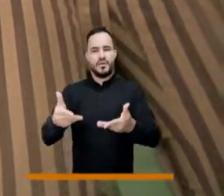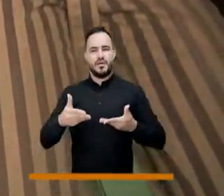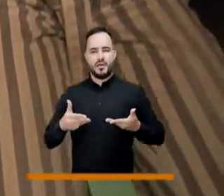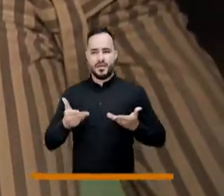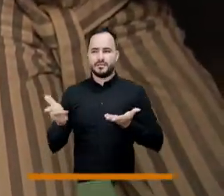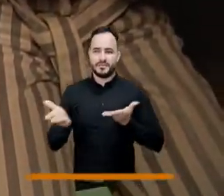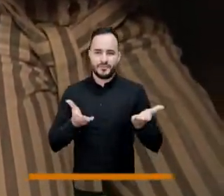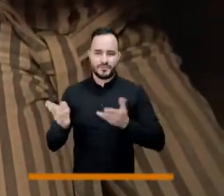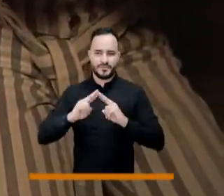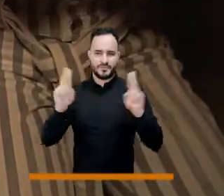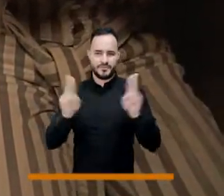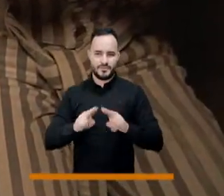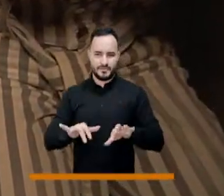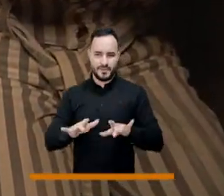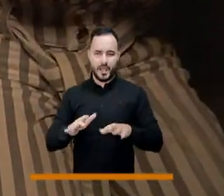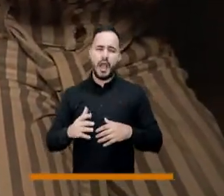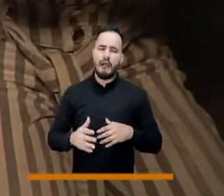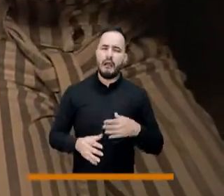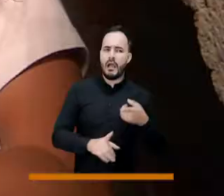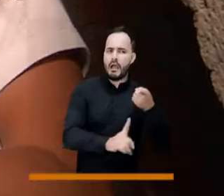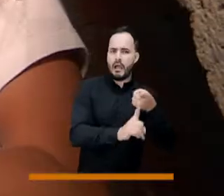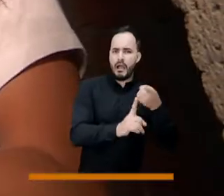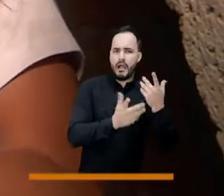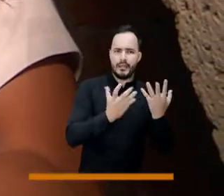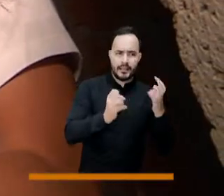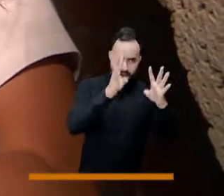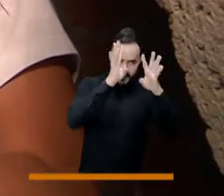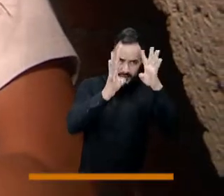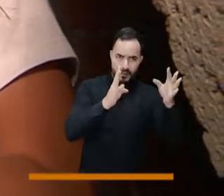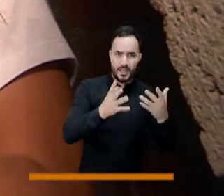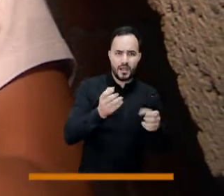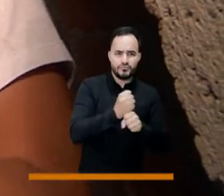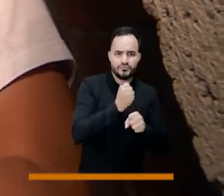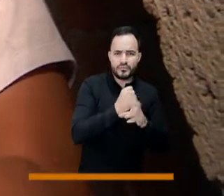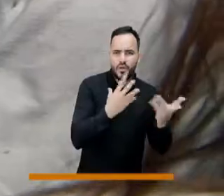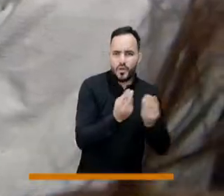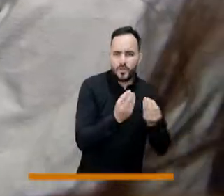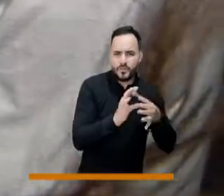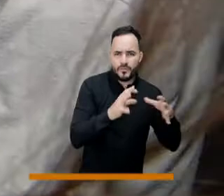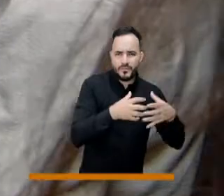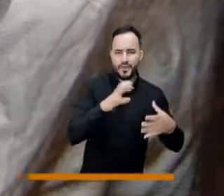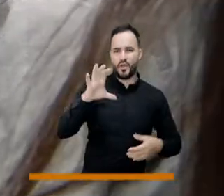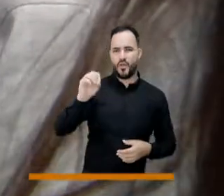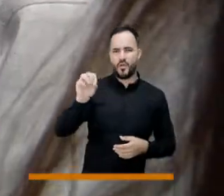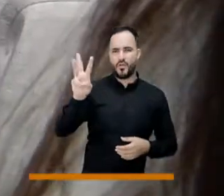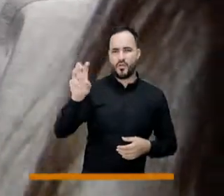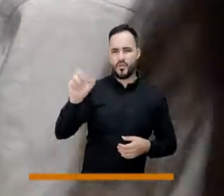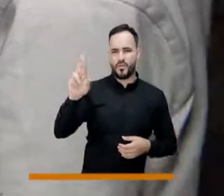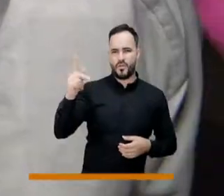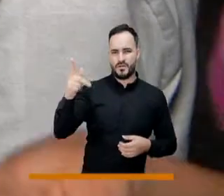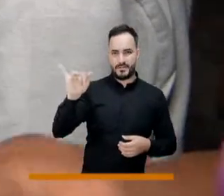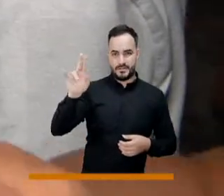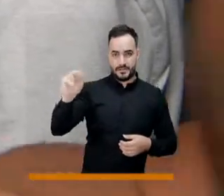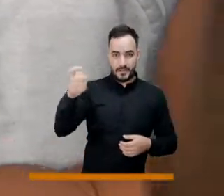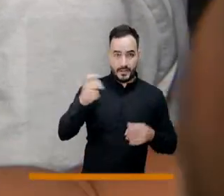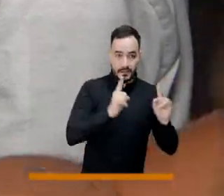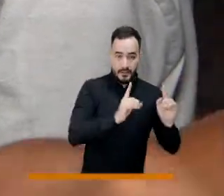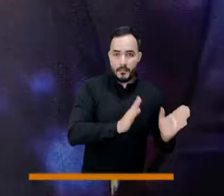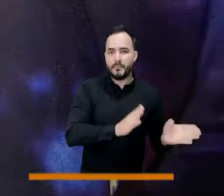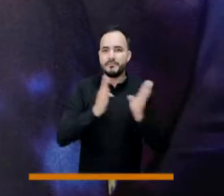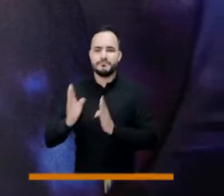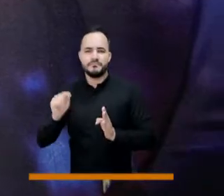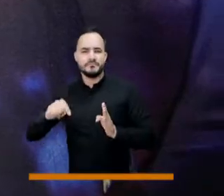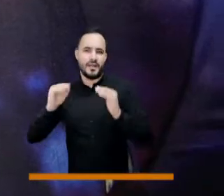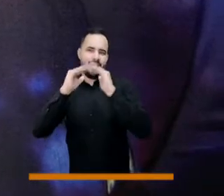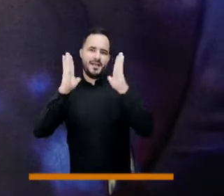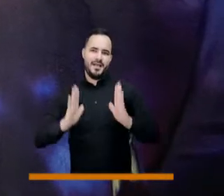también con los mismos objetivos del coworking, en ese aspecto de que puede co-crear, puede capacitarse, pero también